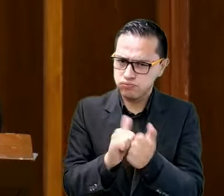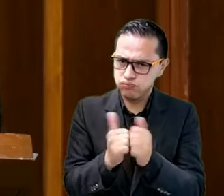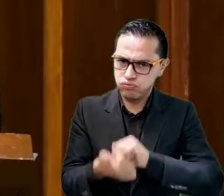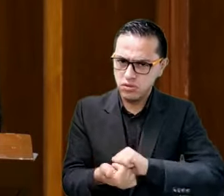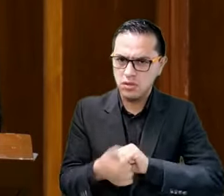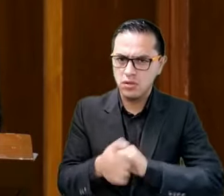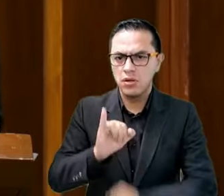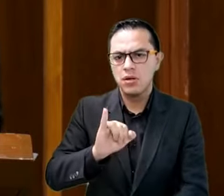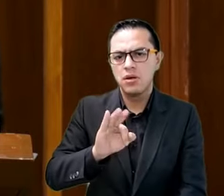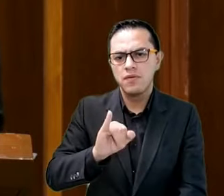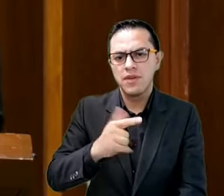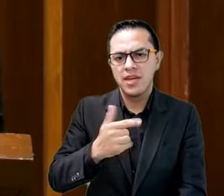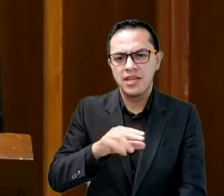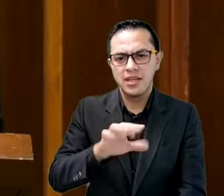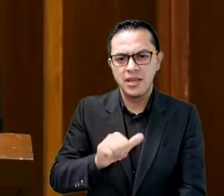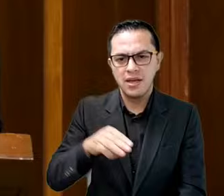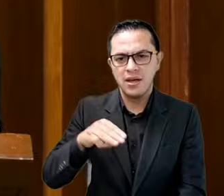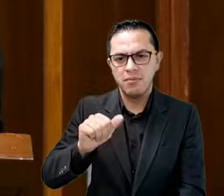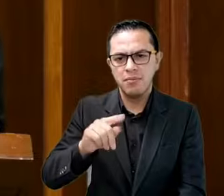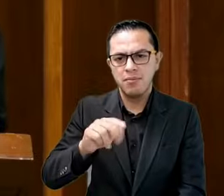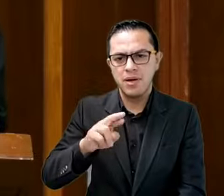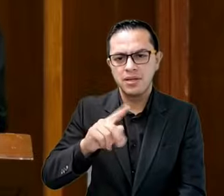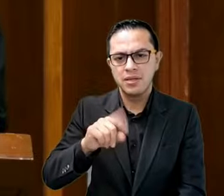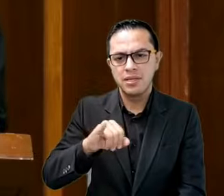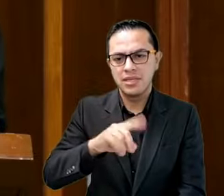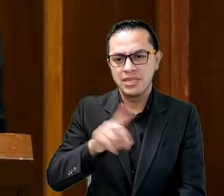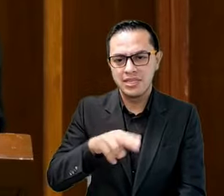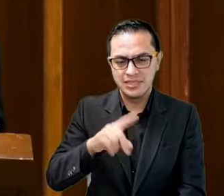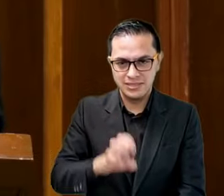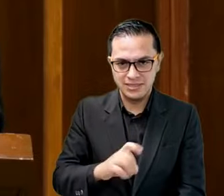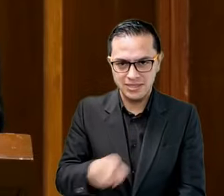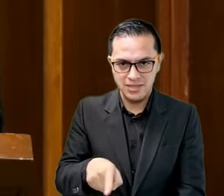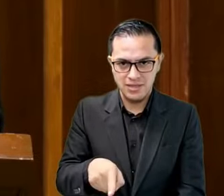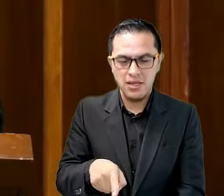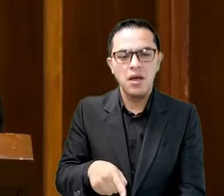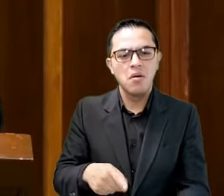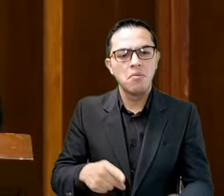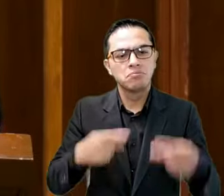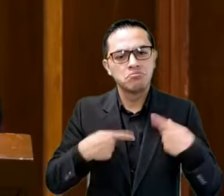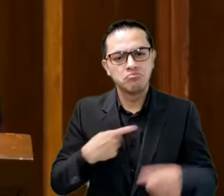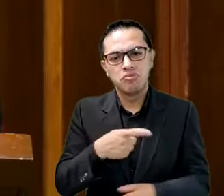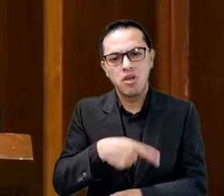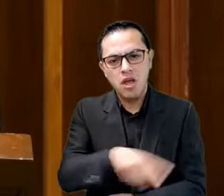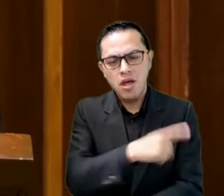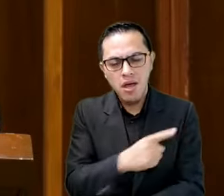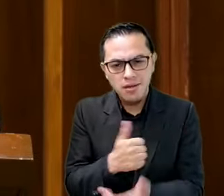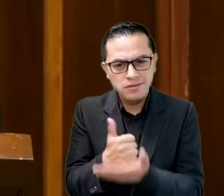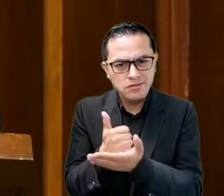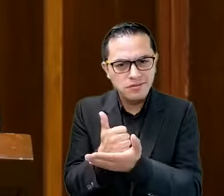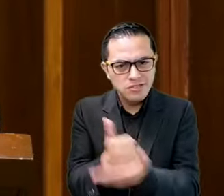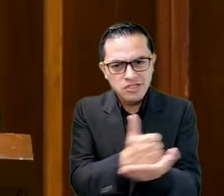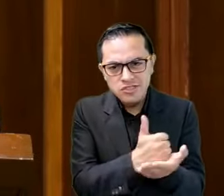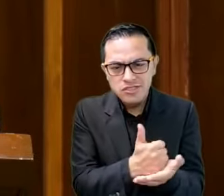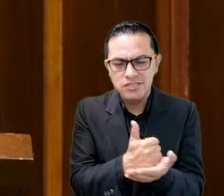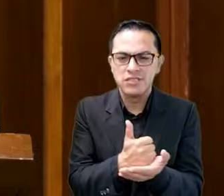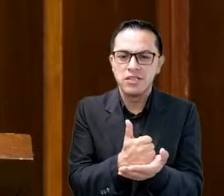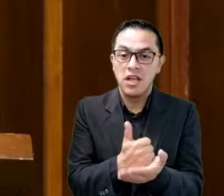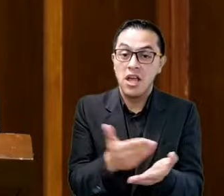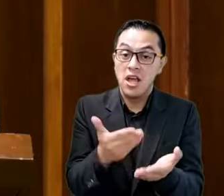representa la esencia misma de las causas más nobles y trascendentales que hoy enarbolan en la